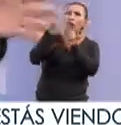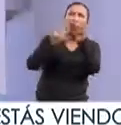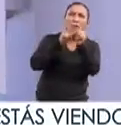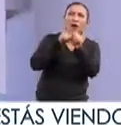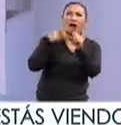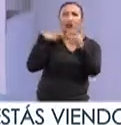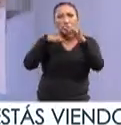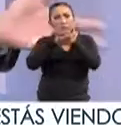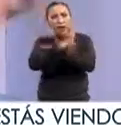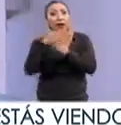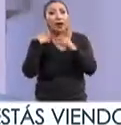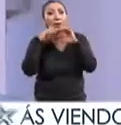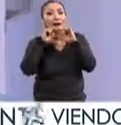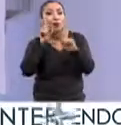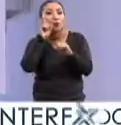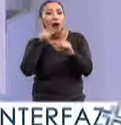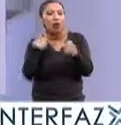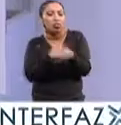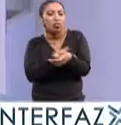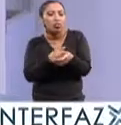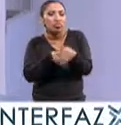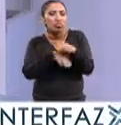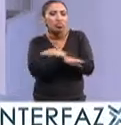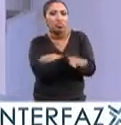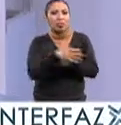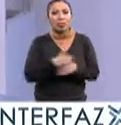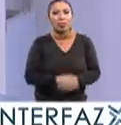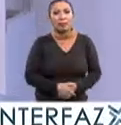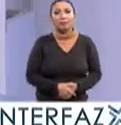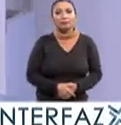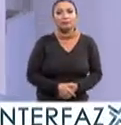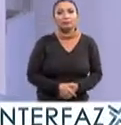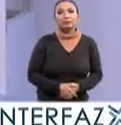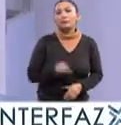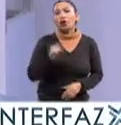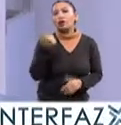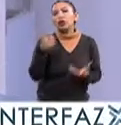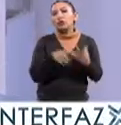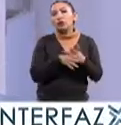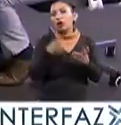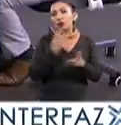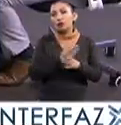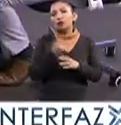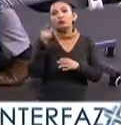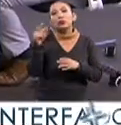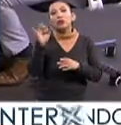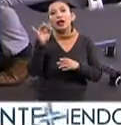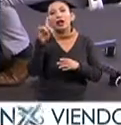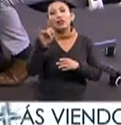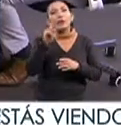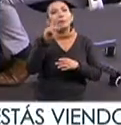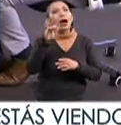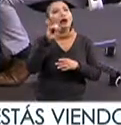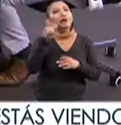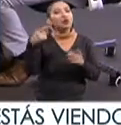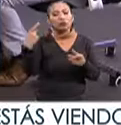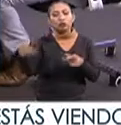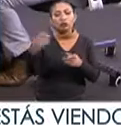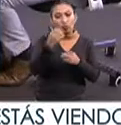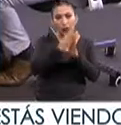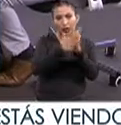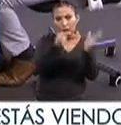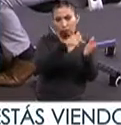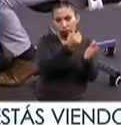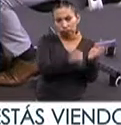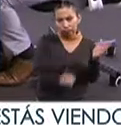se metía Maximiliano con esta mujer fabulosa que había sido. ¿No? ¿Qué otros aspectos, Javier, destacarías de Fernando del Paso, más allá de esta gran obra